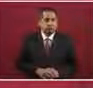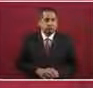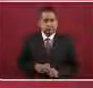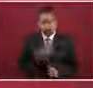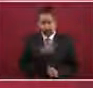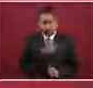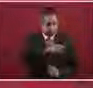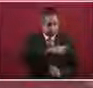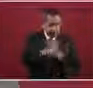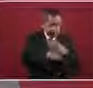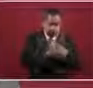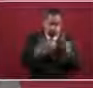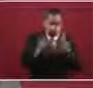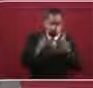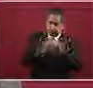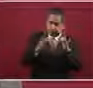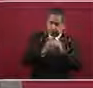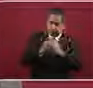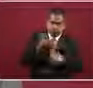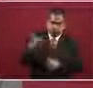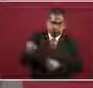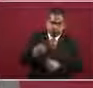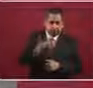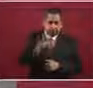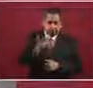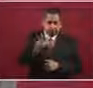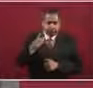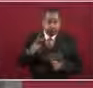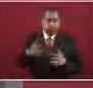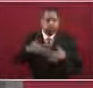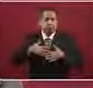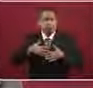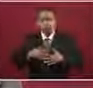se acuda a la instancia correspondiente. Nosotros,